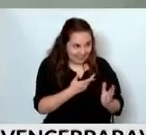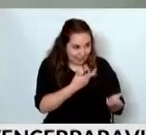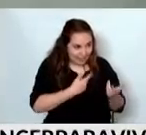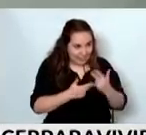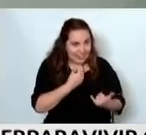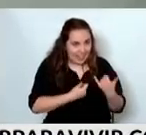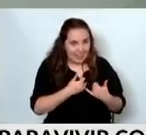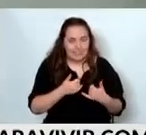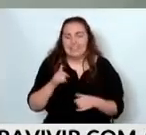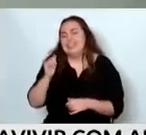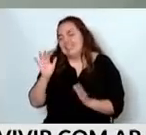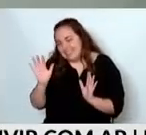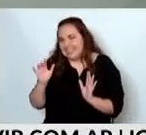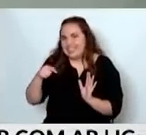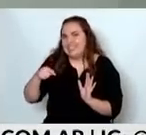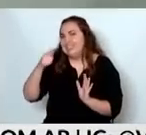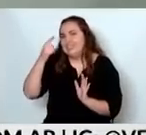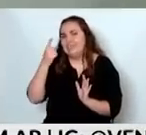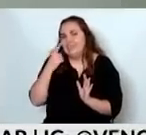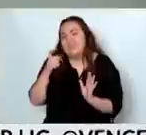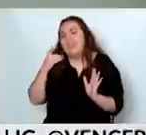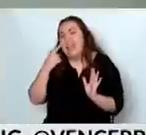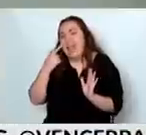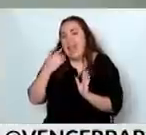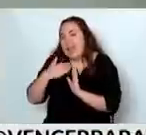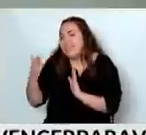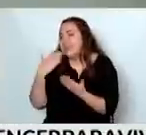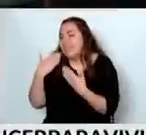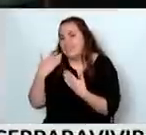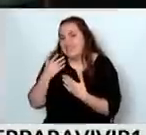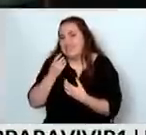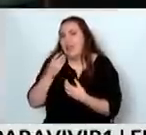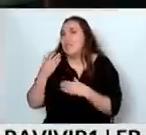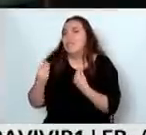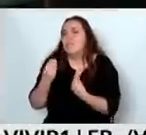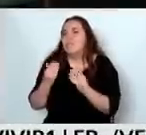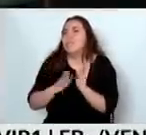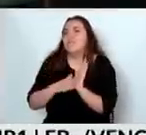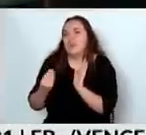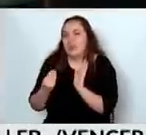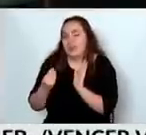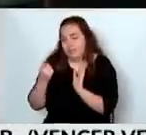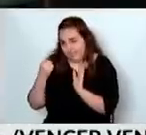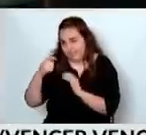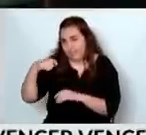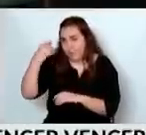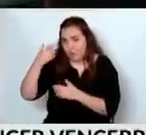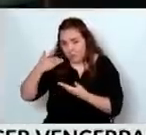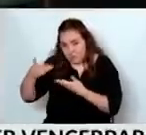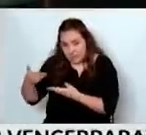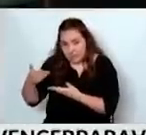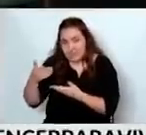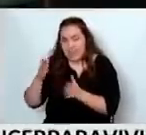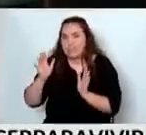Tenía que llegar el día y lo vamos a descubrir seguramente en esta entrevista. Cuando tu producción me invita, yo digo, no